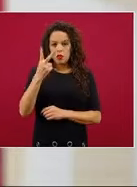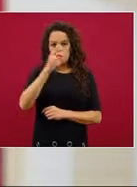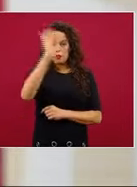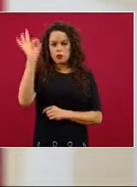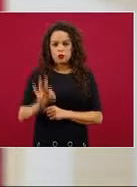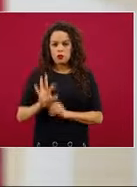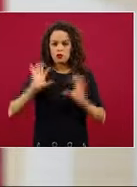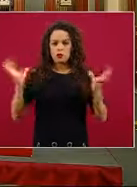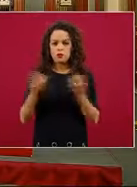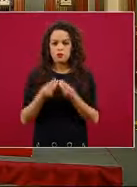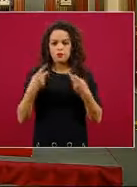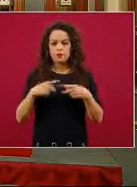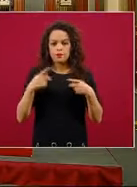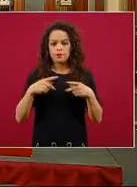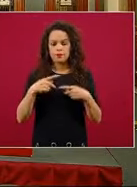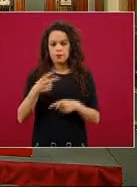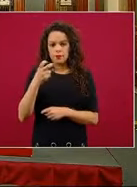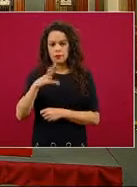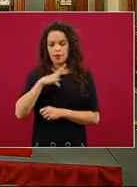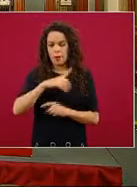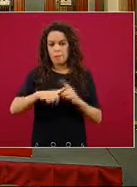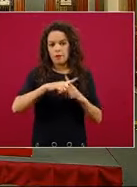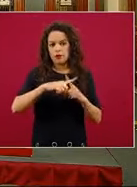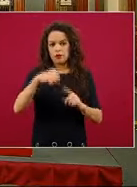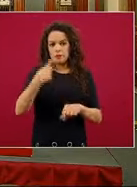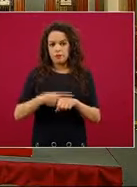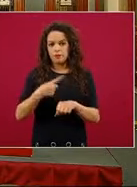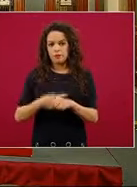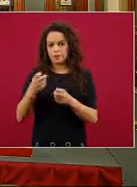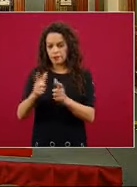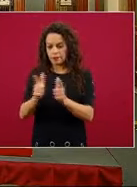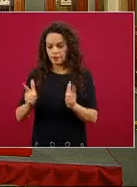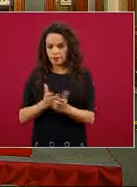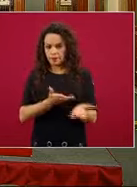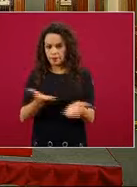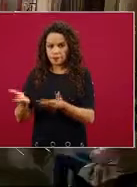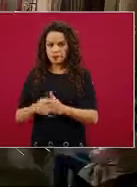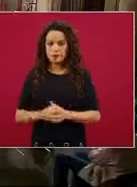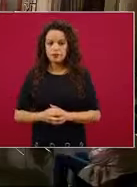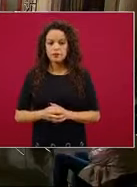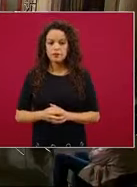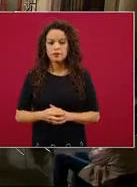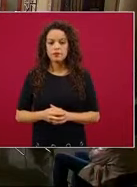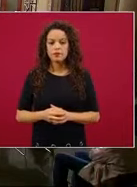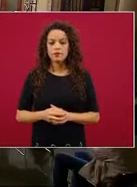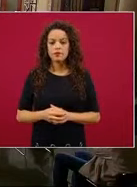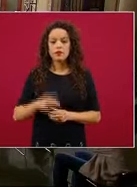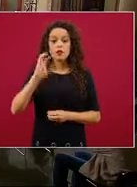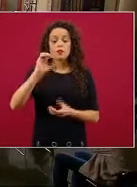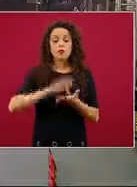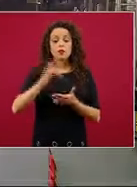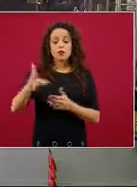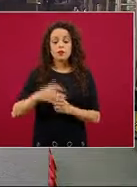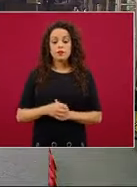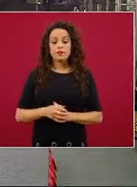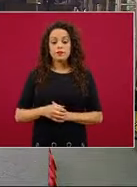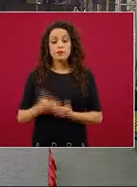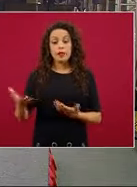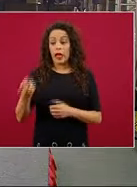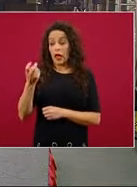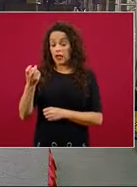22% de la población que traemos positiva en este grupo poblacional. Muchas gracias. Por cierto, que en este